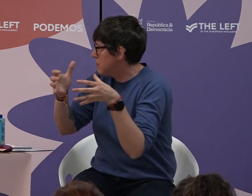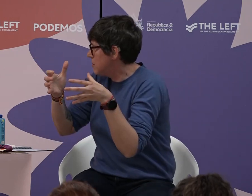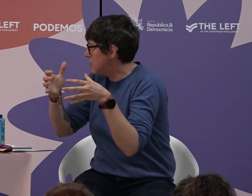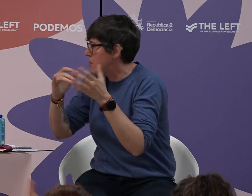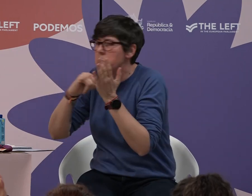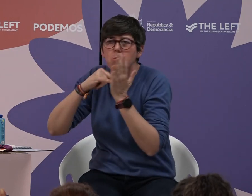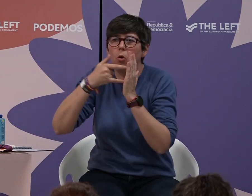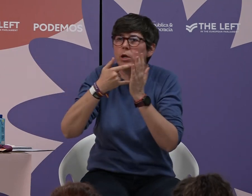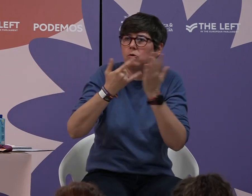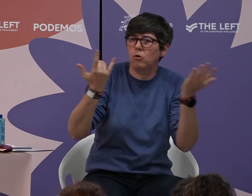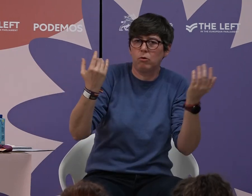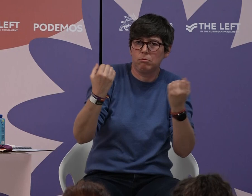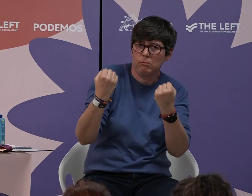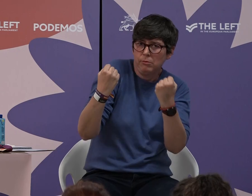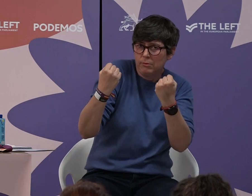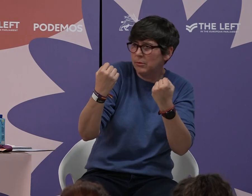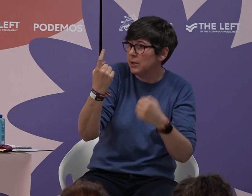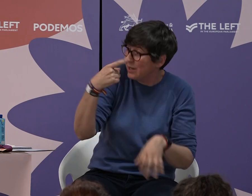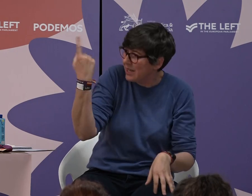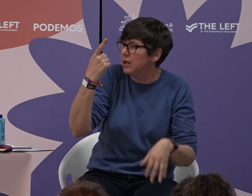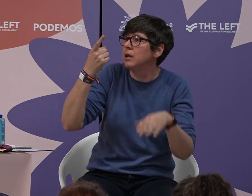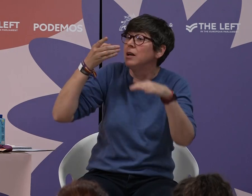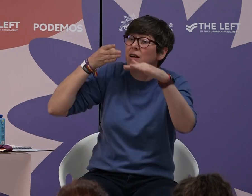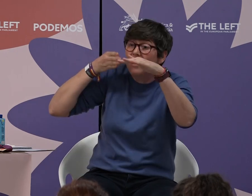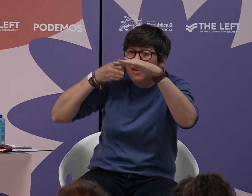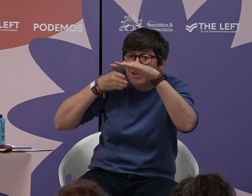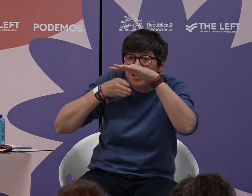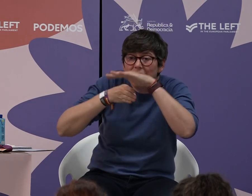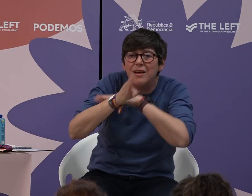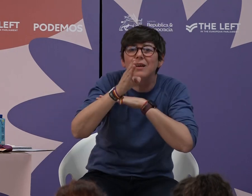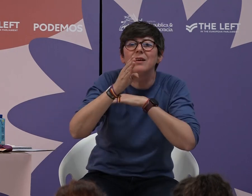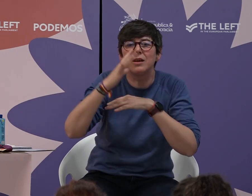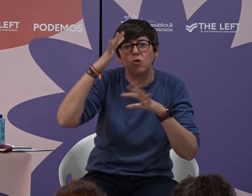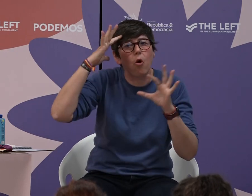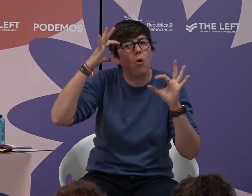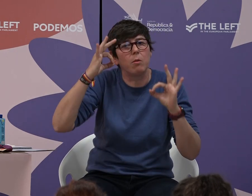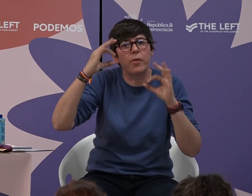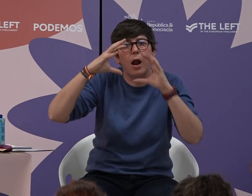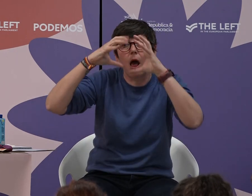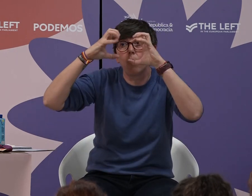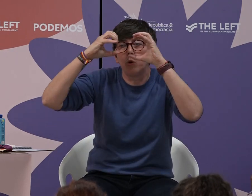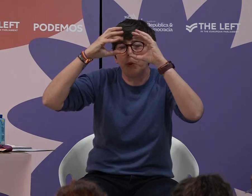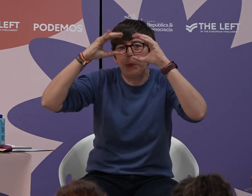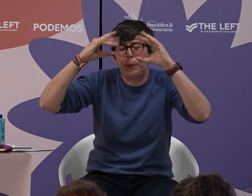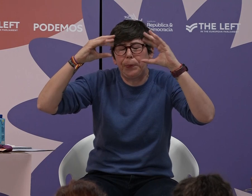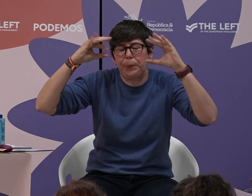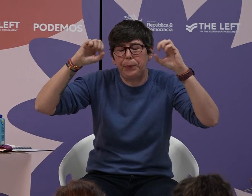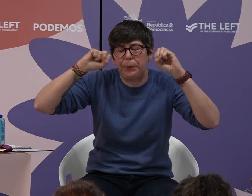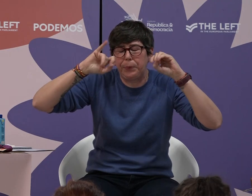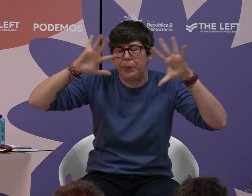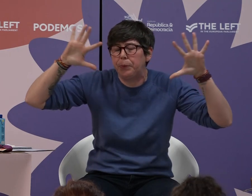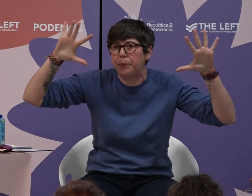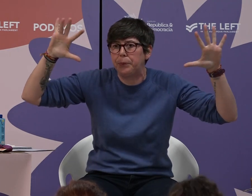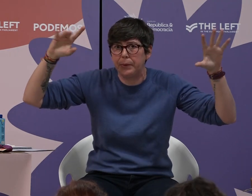o como nos llamemos nuestro proyecto fuerte Caliente va a entrar estoy convencida